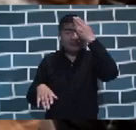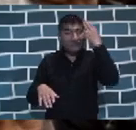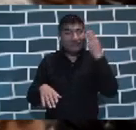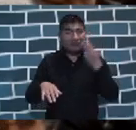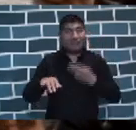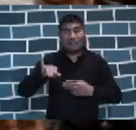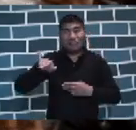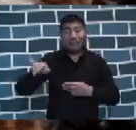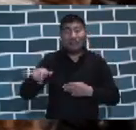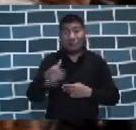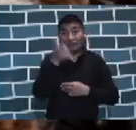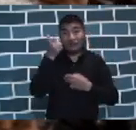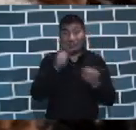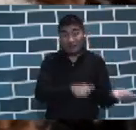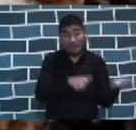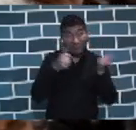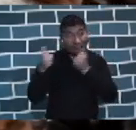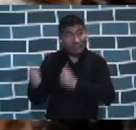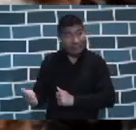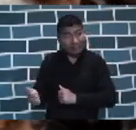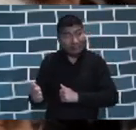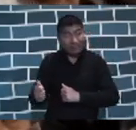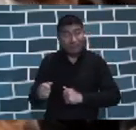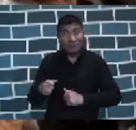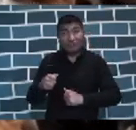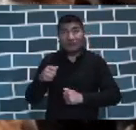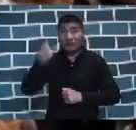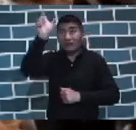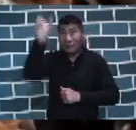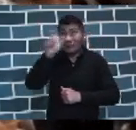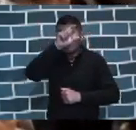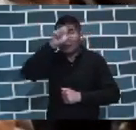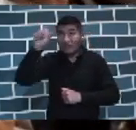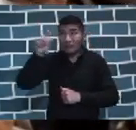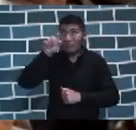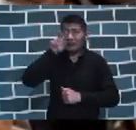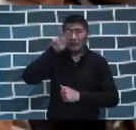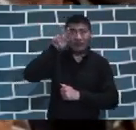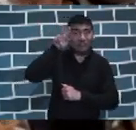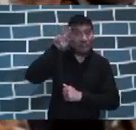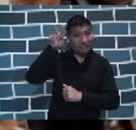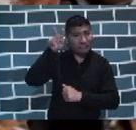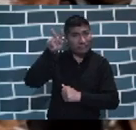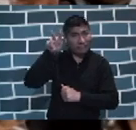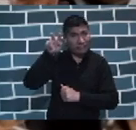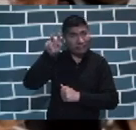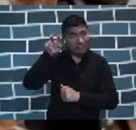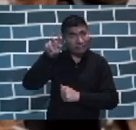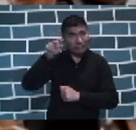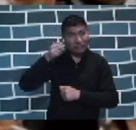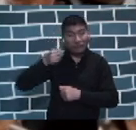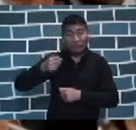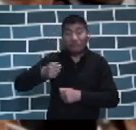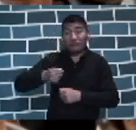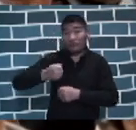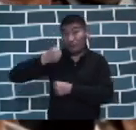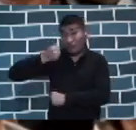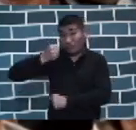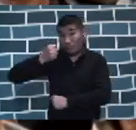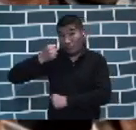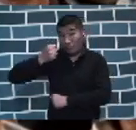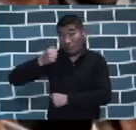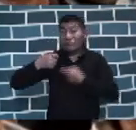al pie de la cruz habían visto a cristo crucificado y el soldado que proclamó